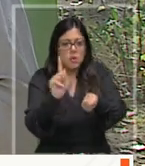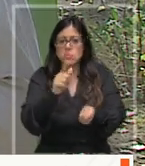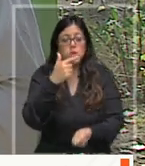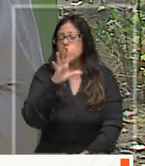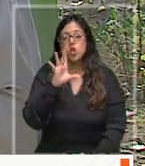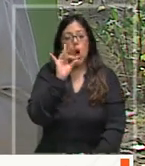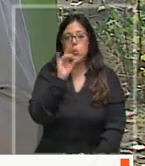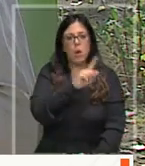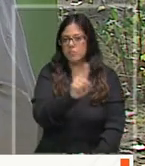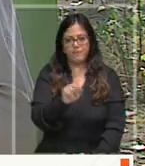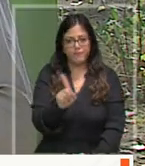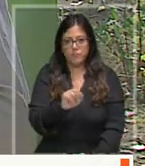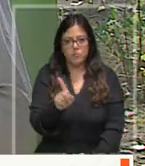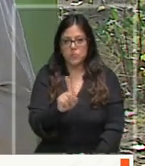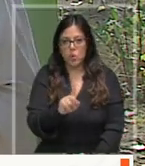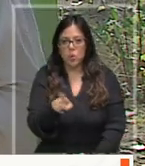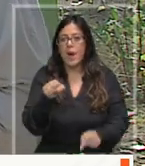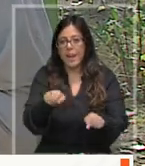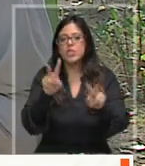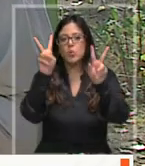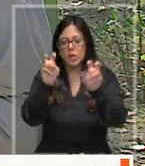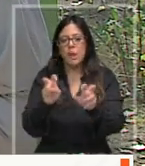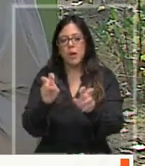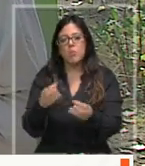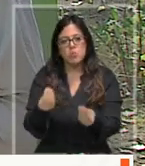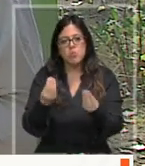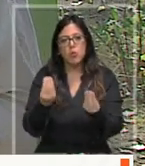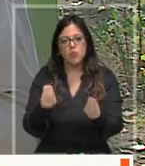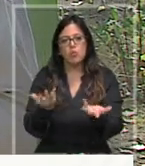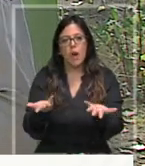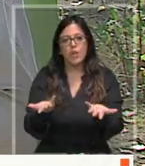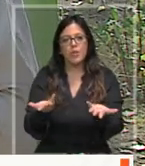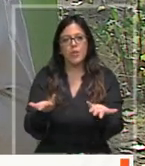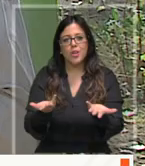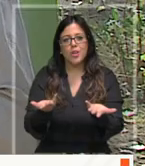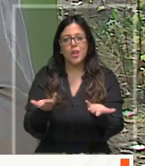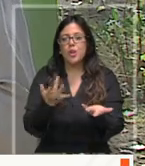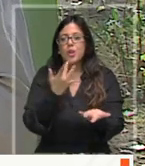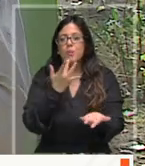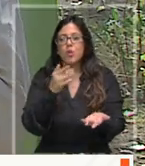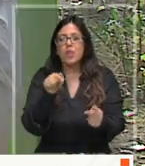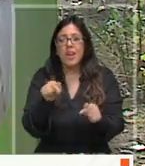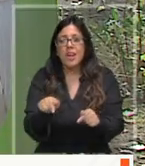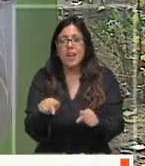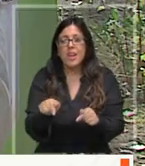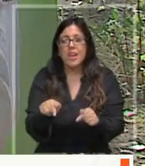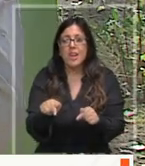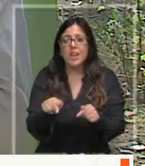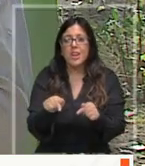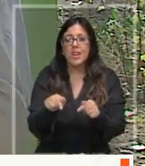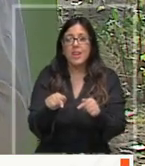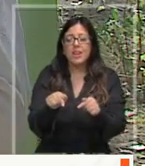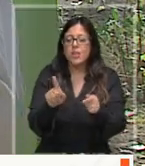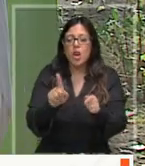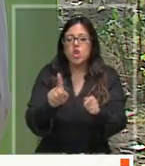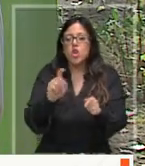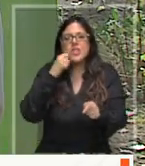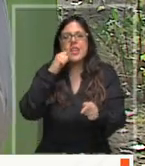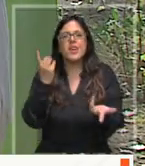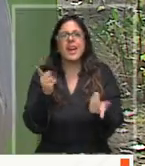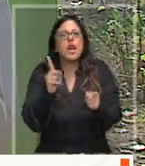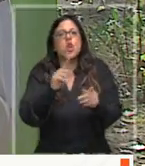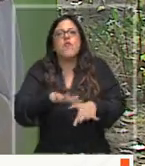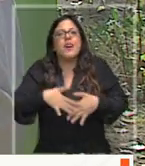duela eso es un punto a digamos para entrenamiento porque no hay que desensibilizar tanto lo que va a sentir sino que